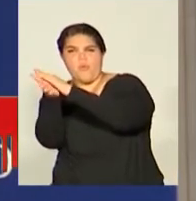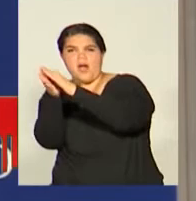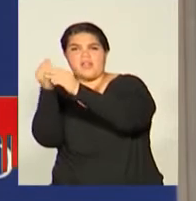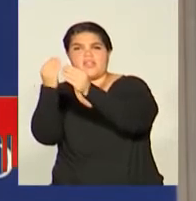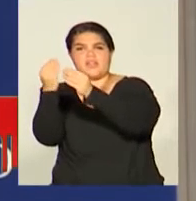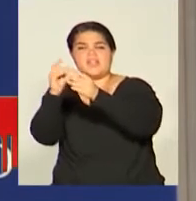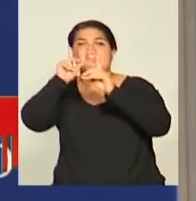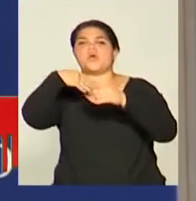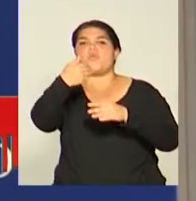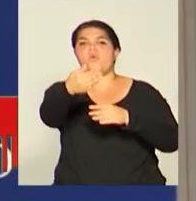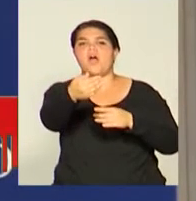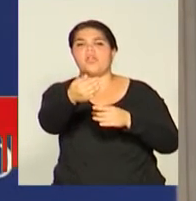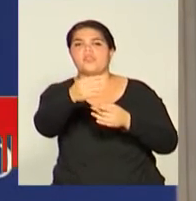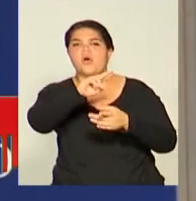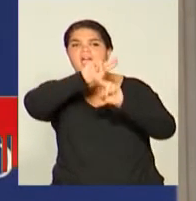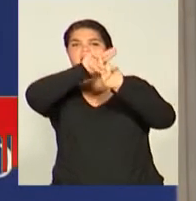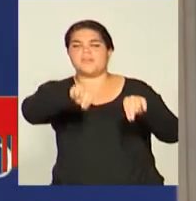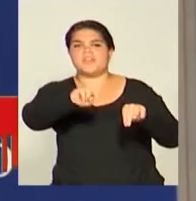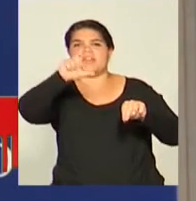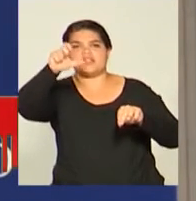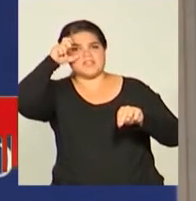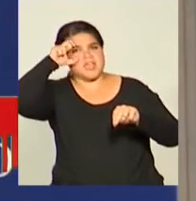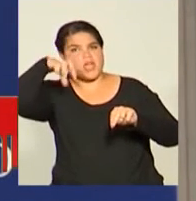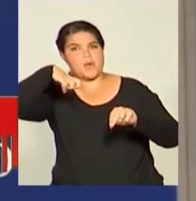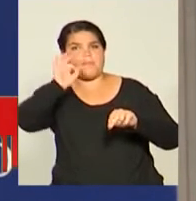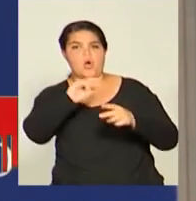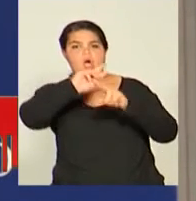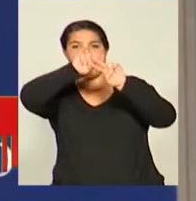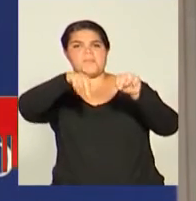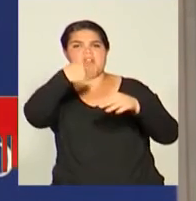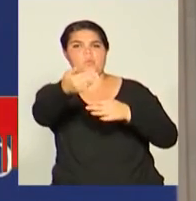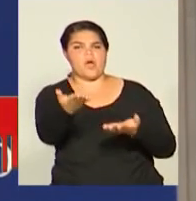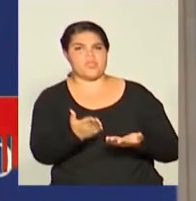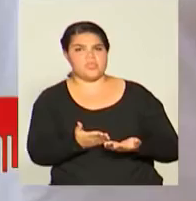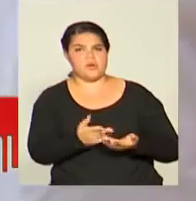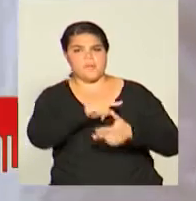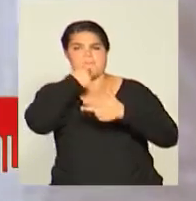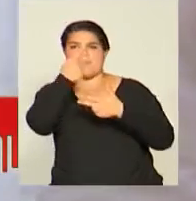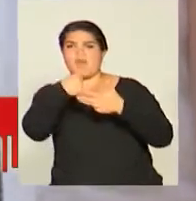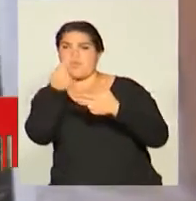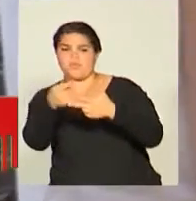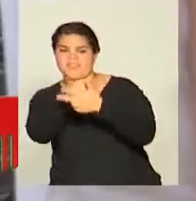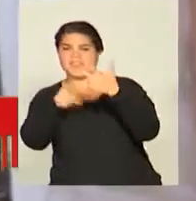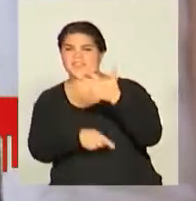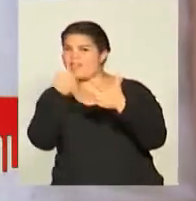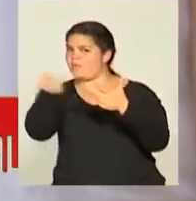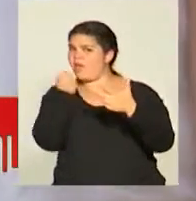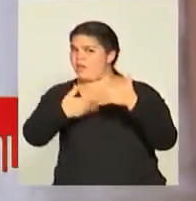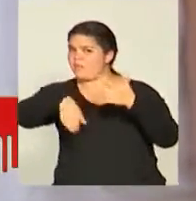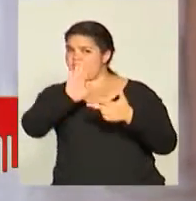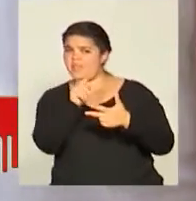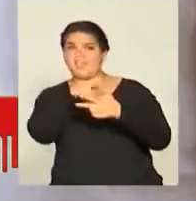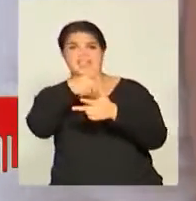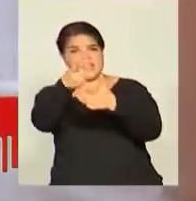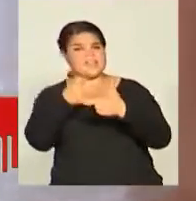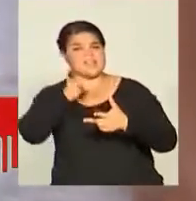cambiario y a las importaciones, el cepo, digamos, en general. Esas 3 preguntas son clave y las va a tener